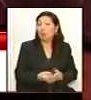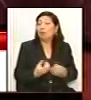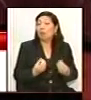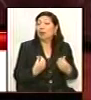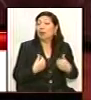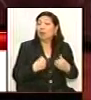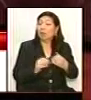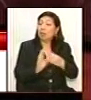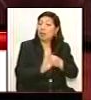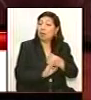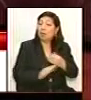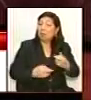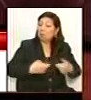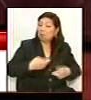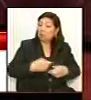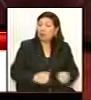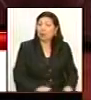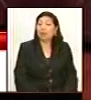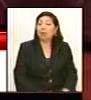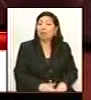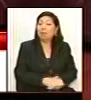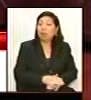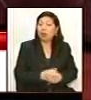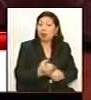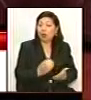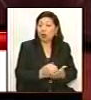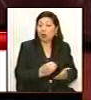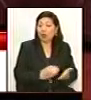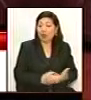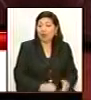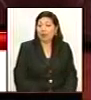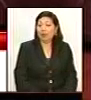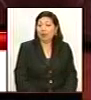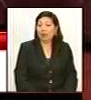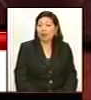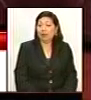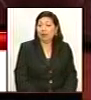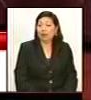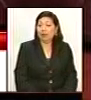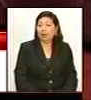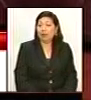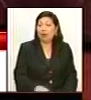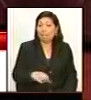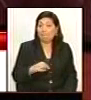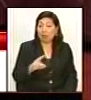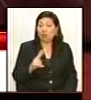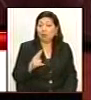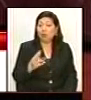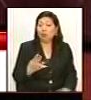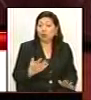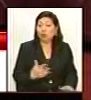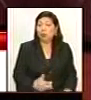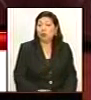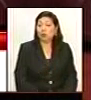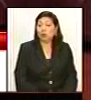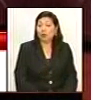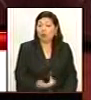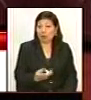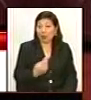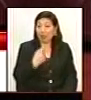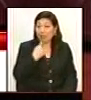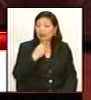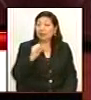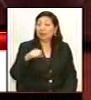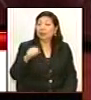estamos amparados en un proceso del plan anual de contrataciones. Si usted se basa al PAC 2018, ¿a eso se rige usted las